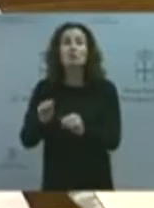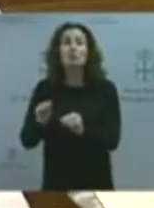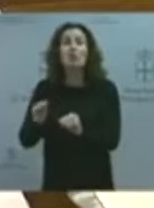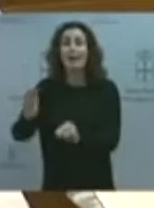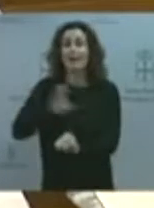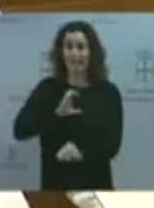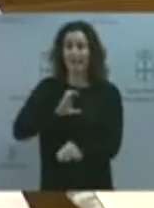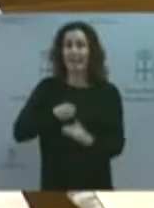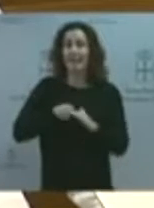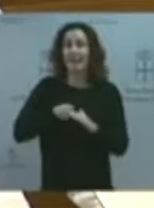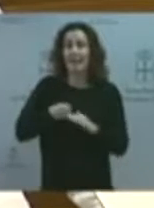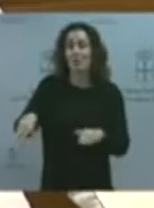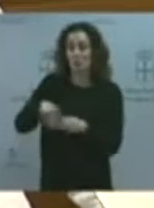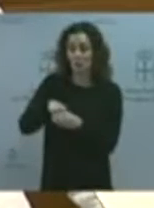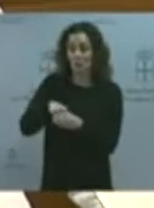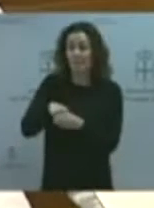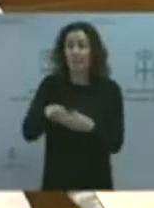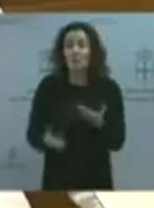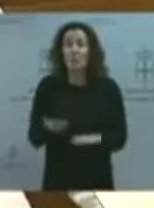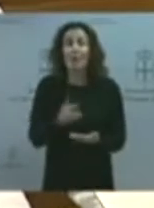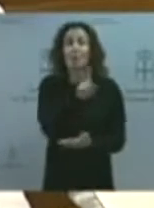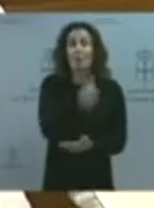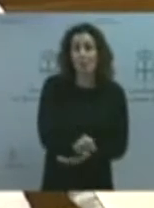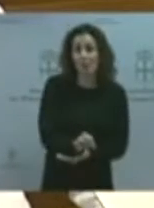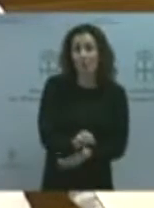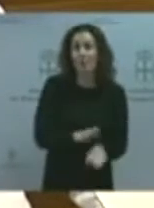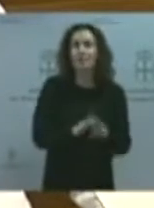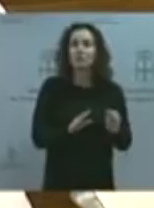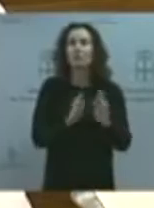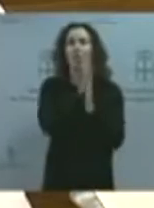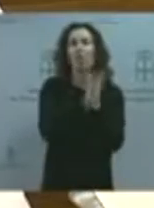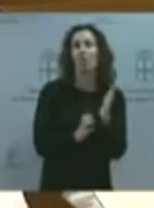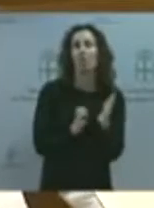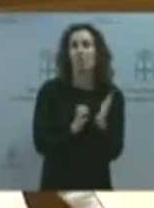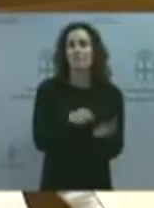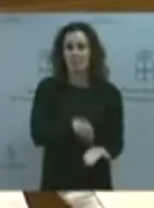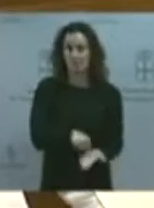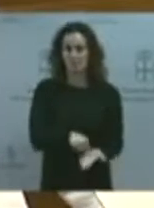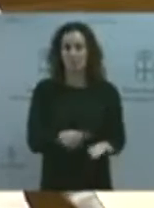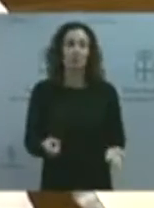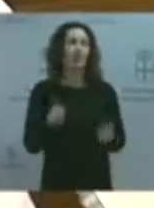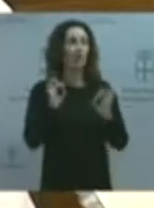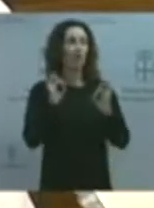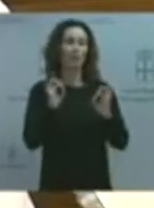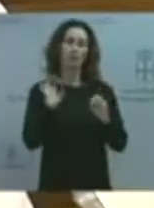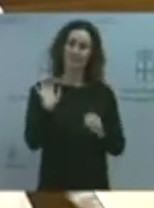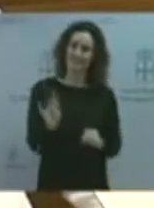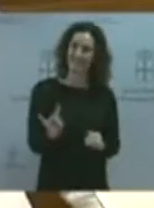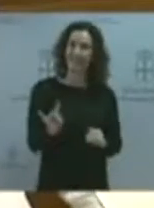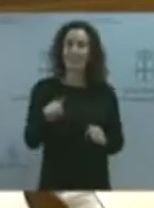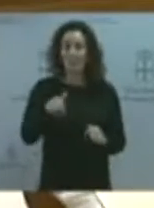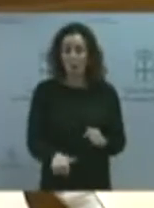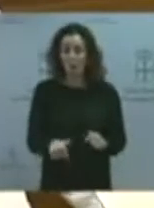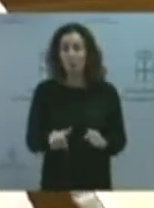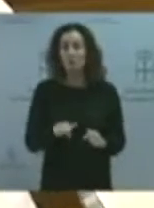a los que les beneficiaría bajar impuestos. Parece obvio, pero hoy parecen haberse olvidado algunos elementos